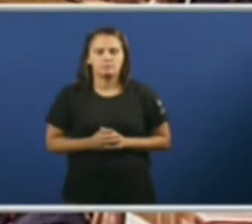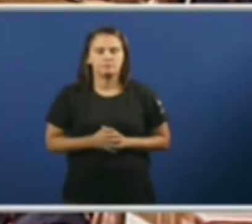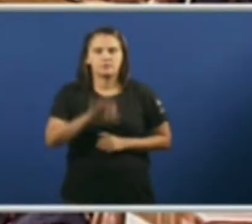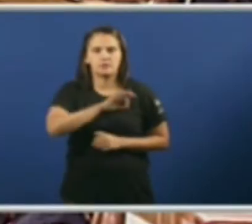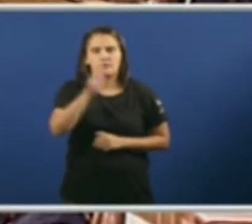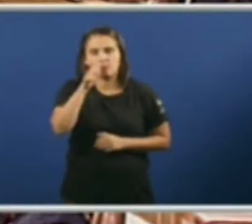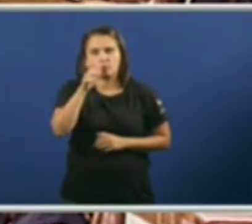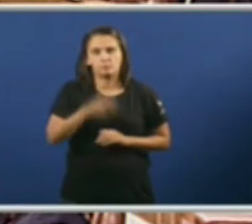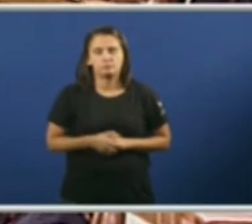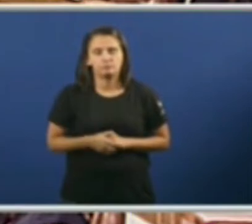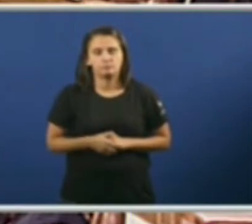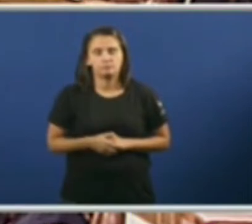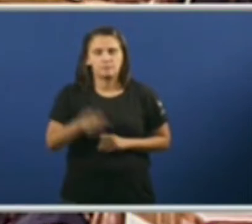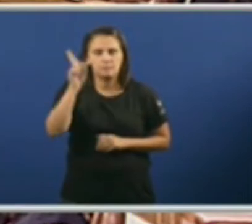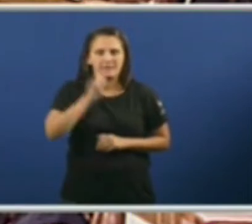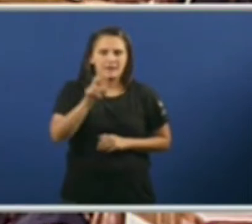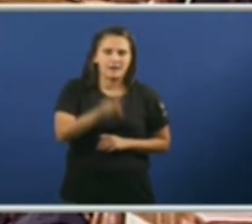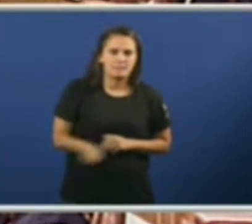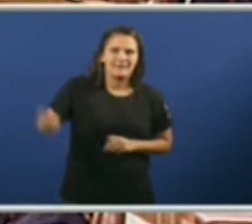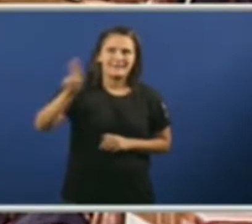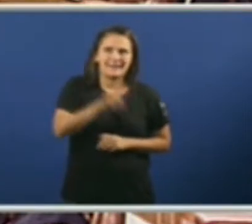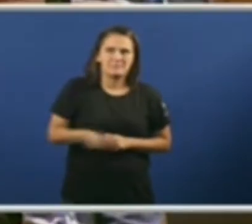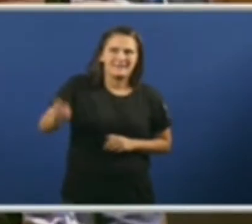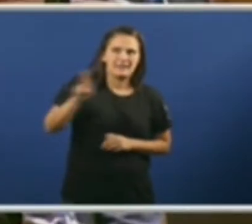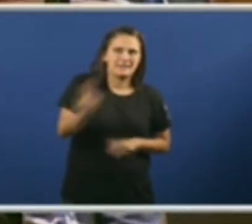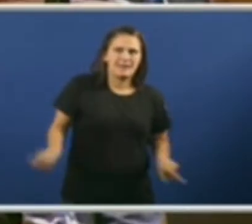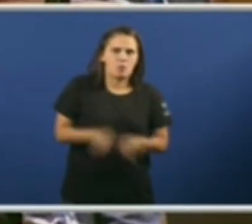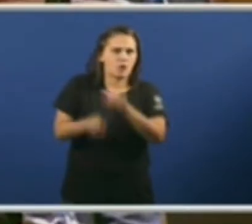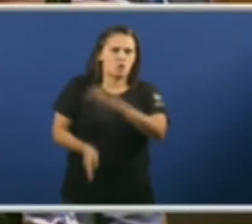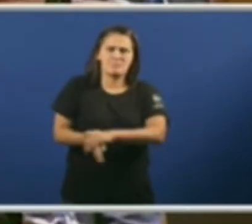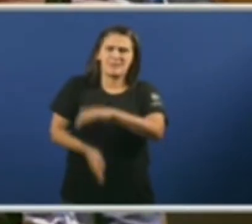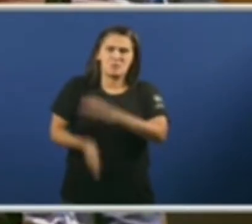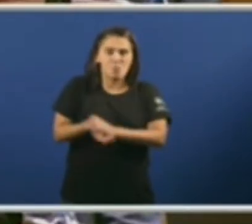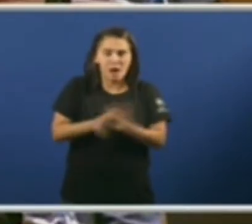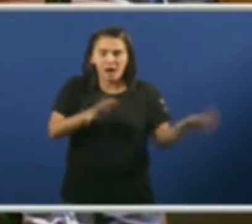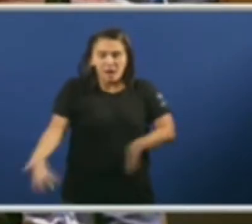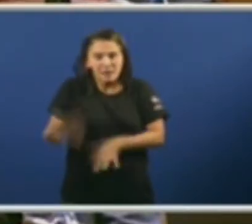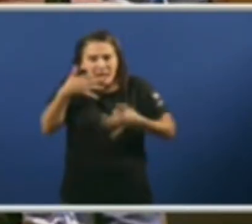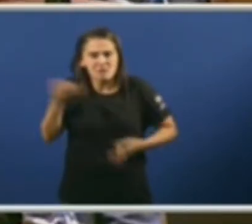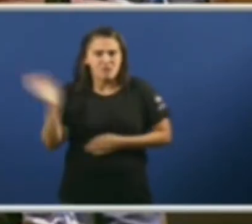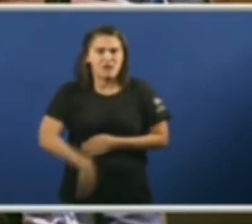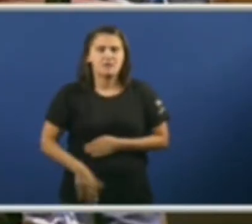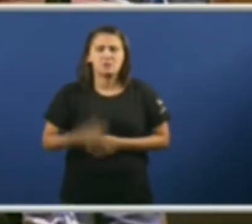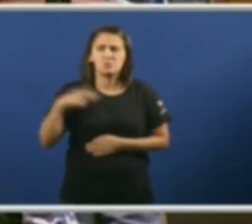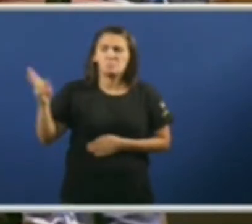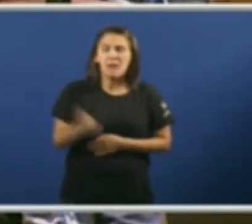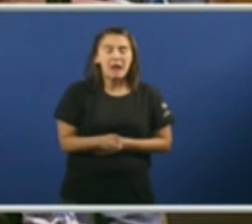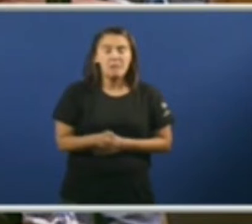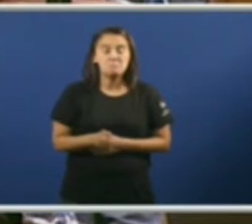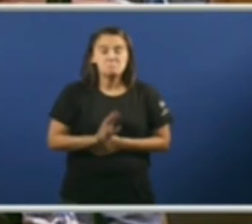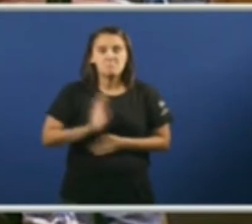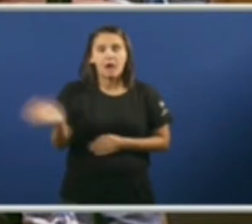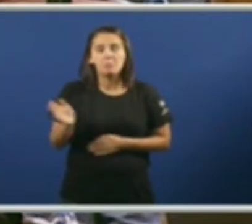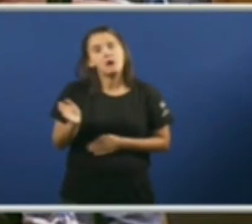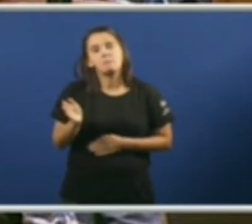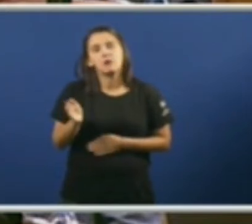Señor Feijóo, unha mentira repetida 1000 veces sigue sendo unha mentira e vostede ven aquí única e exclusivamente a